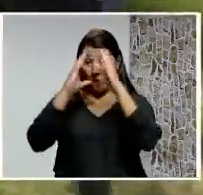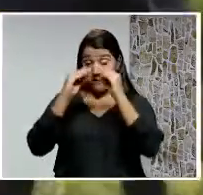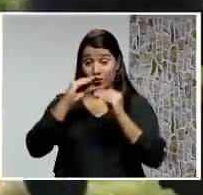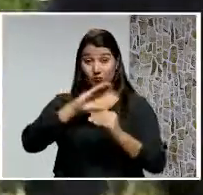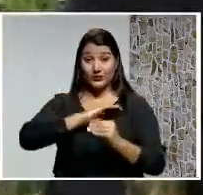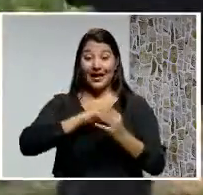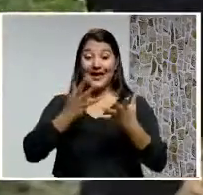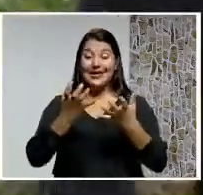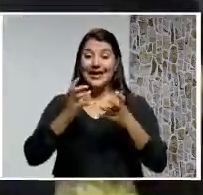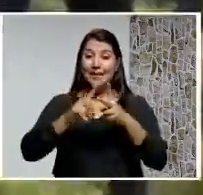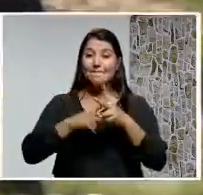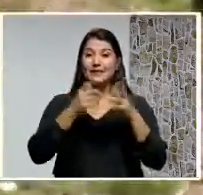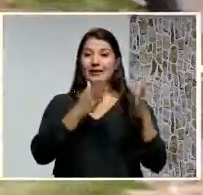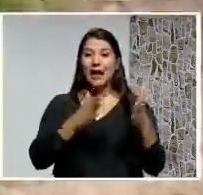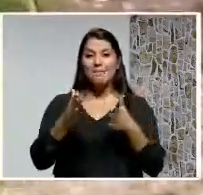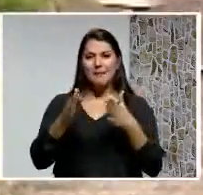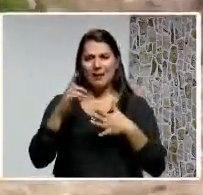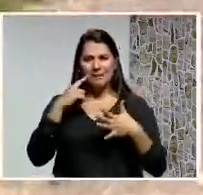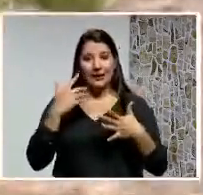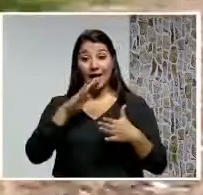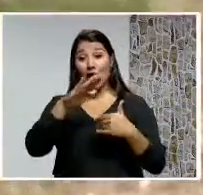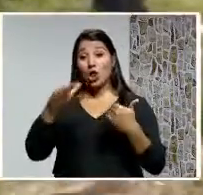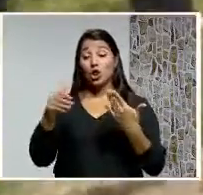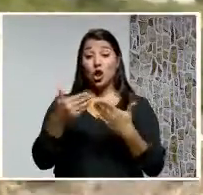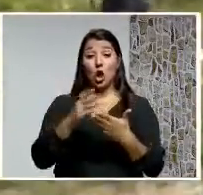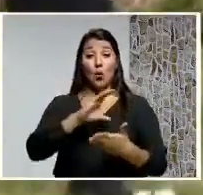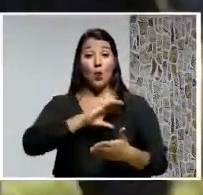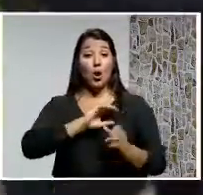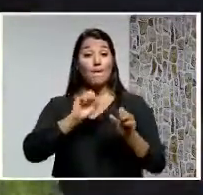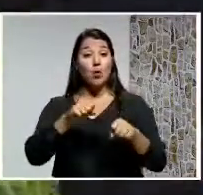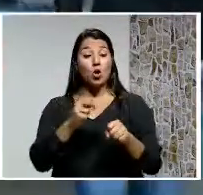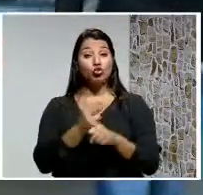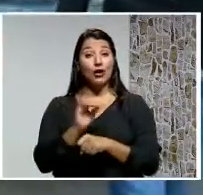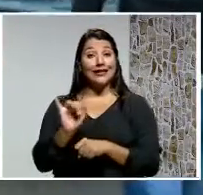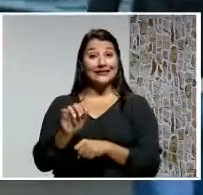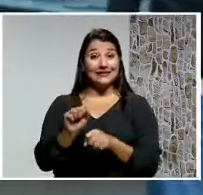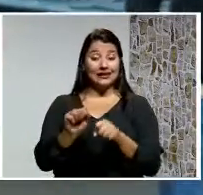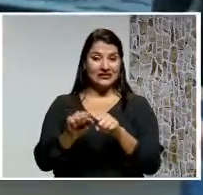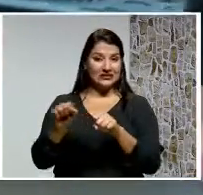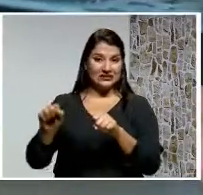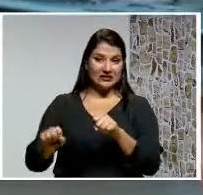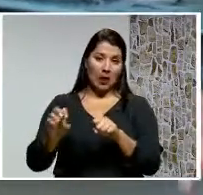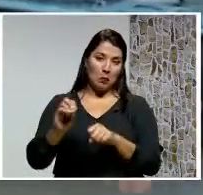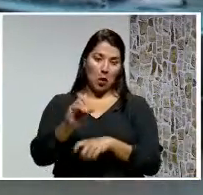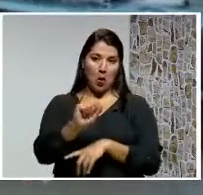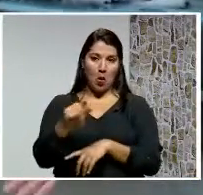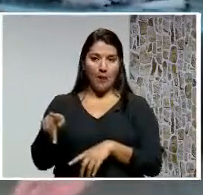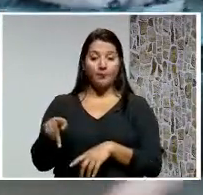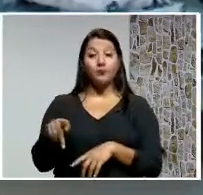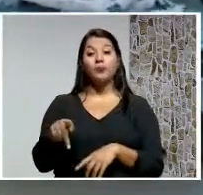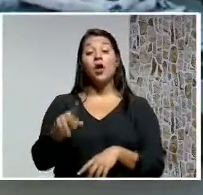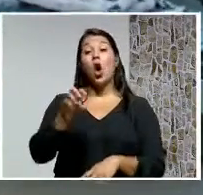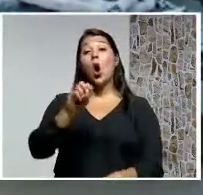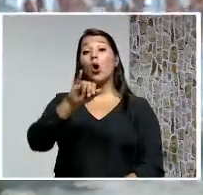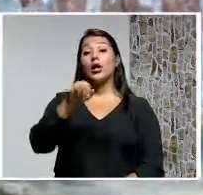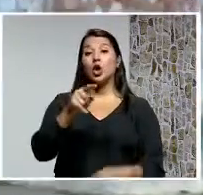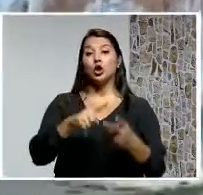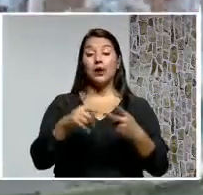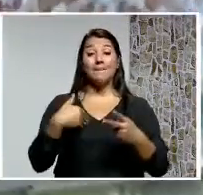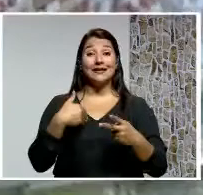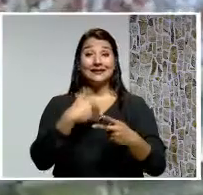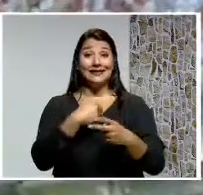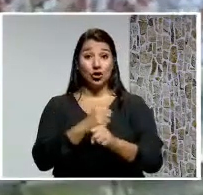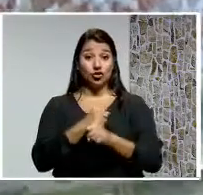el plan de que todos los policías puedan utilizar dicha plataforma. El Organismo de Investigación Judicial y el Ministerio de